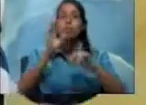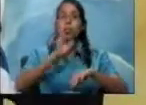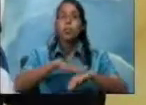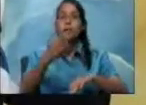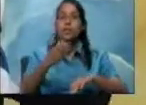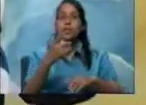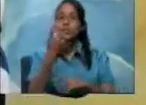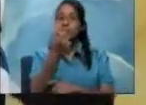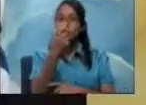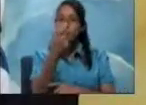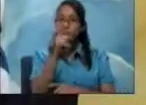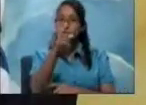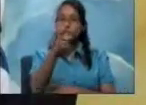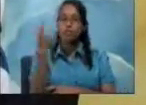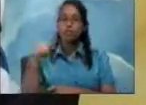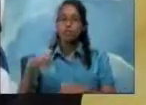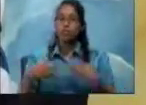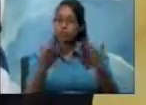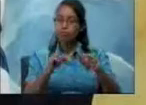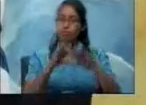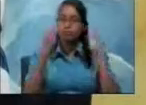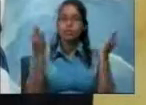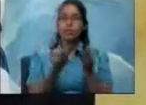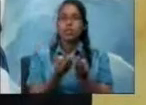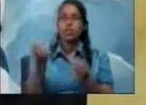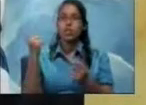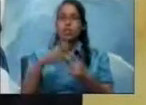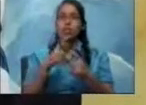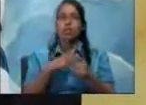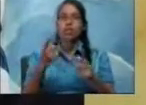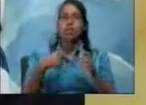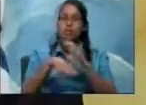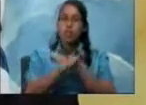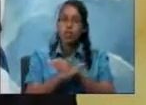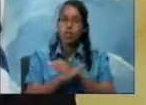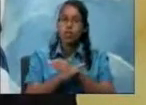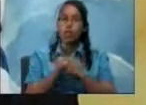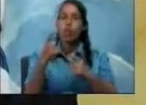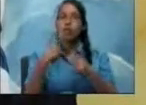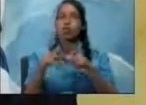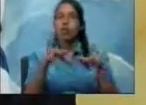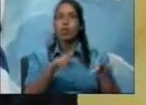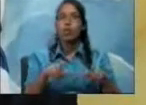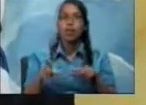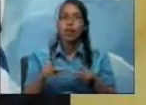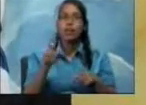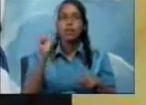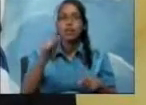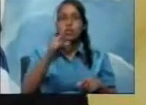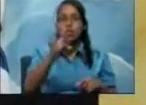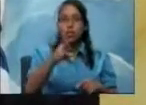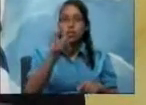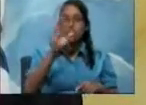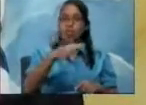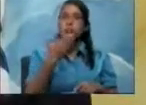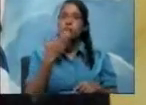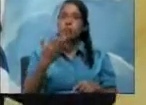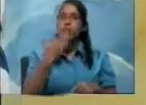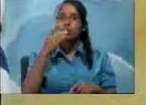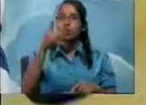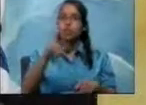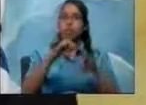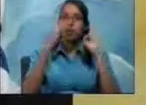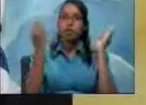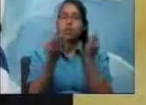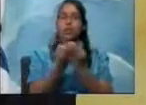el dinero que usted tiene que invertir en su familia lo está invirtiendo en los bares haga conciencia si usted de lo que usted le está exigiendo a su familia